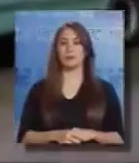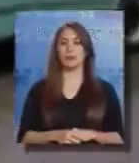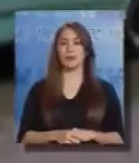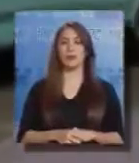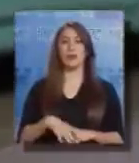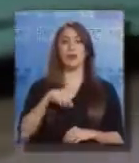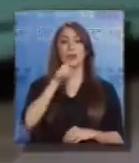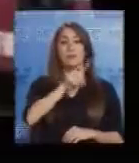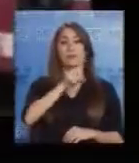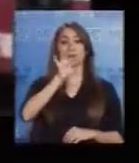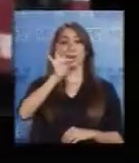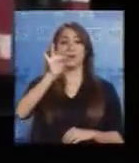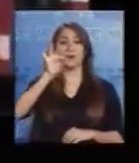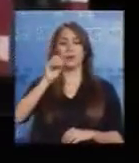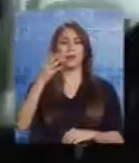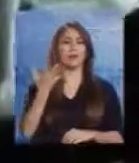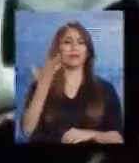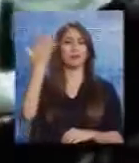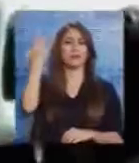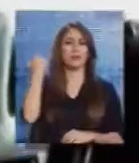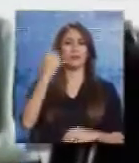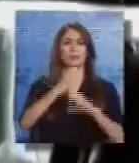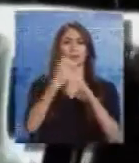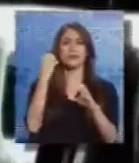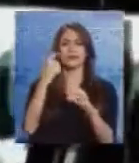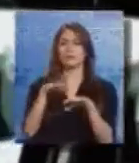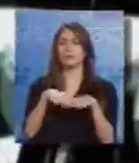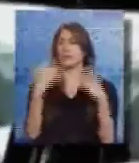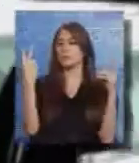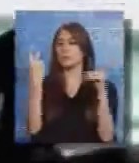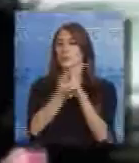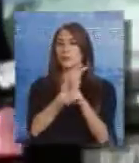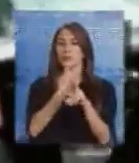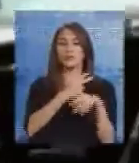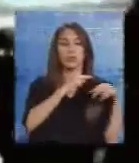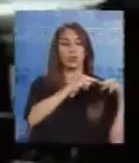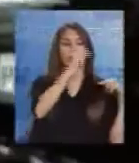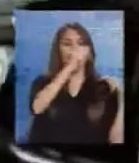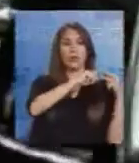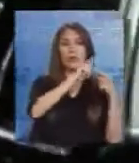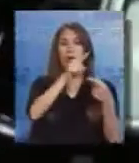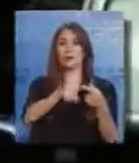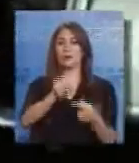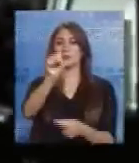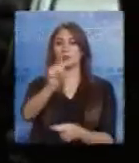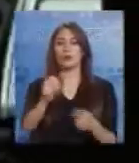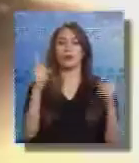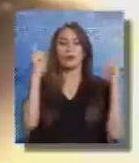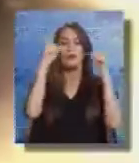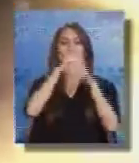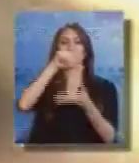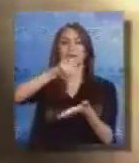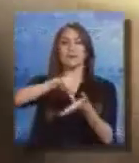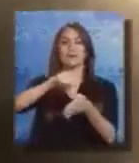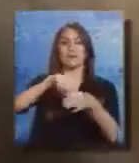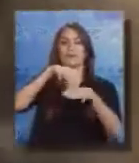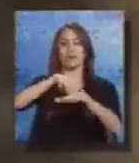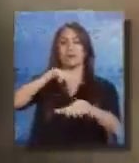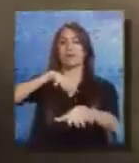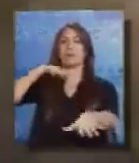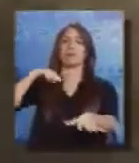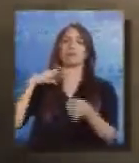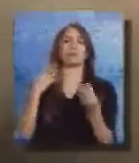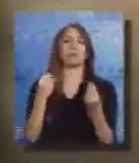En los años 90, el transporte en Quito había colapsado. Trasladarse de norte a sur era muy complicado por el caos vehicular que se formaba en el centro. Habían